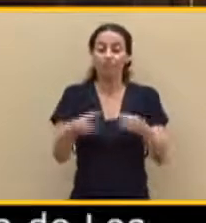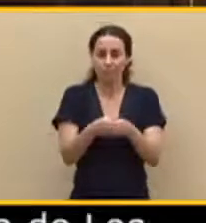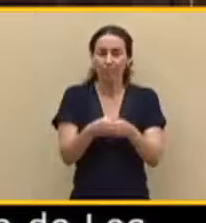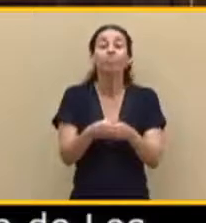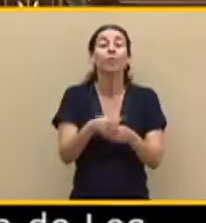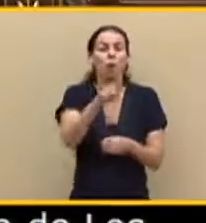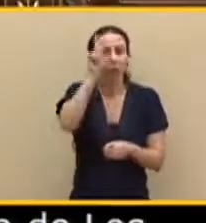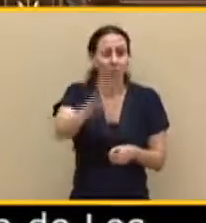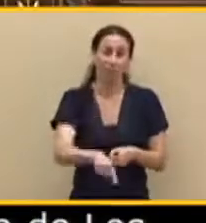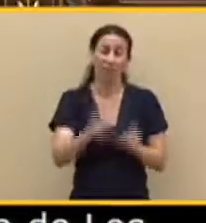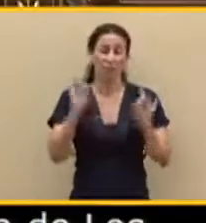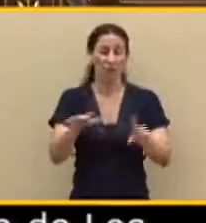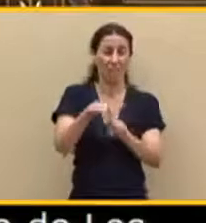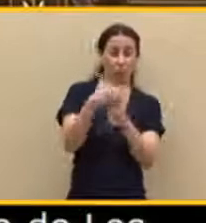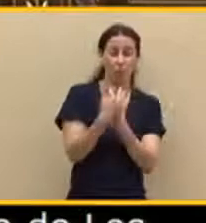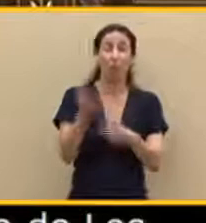Padrino.